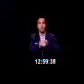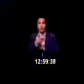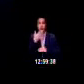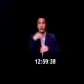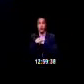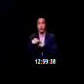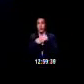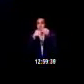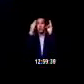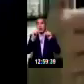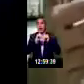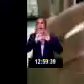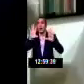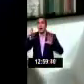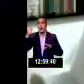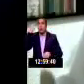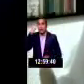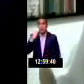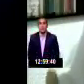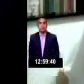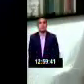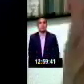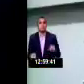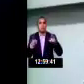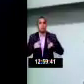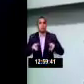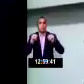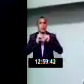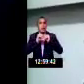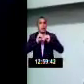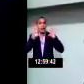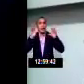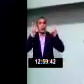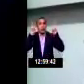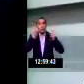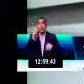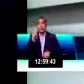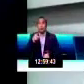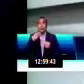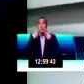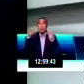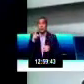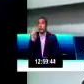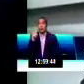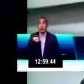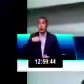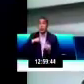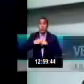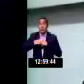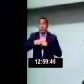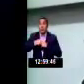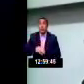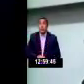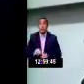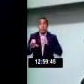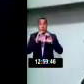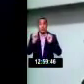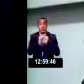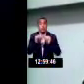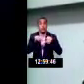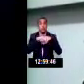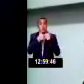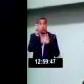administra el presupuesto general del Estado. Y aclaró otros temas. Usted ha señalado que no hay problema conversar con